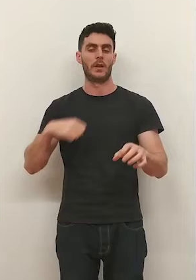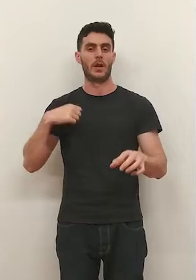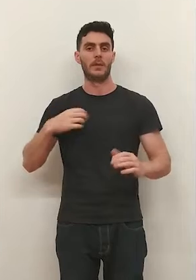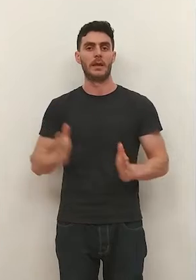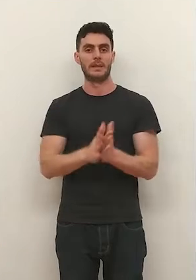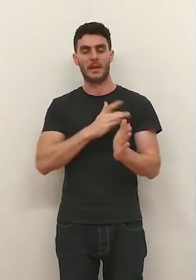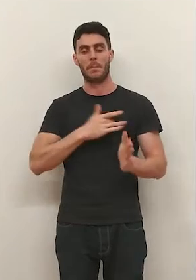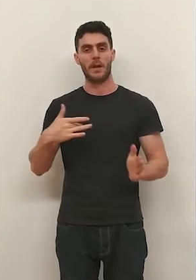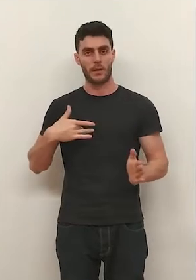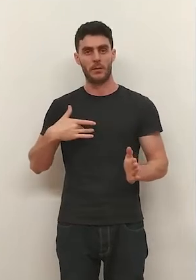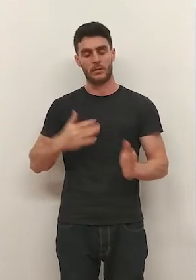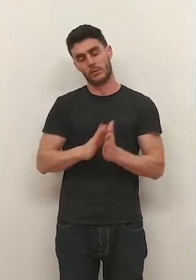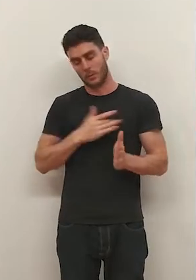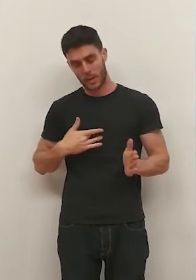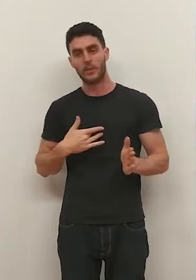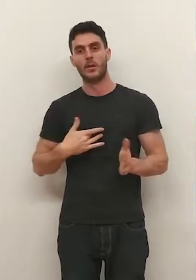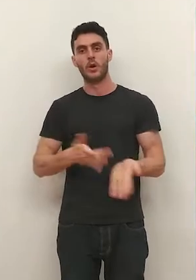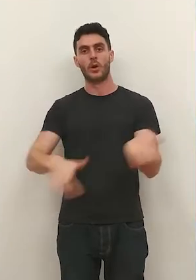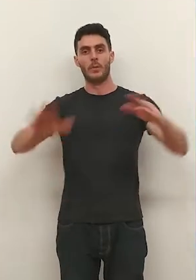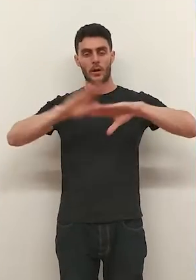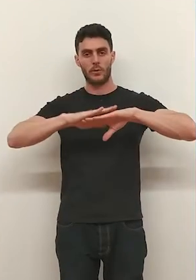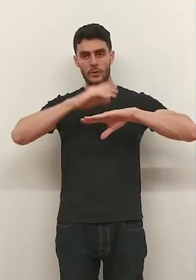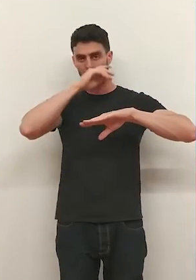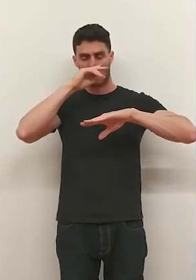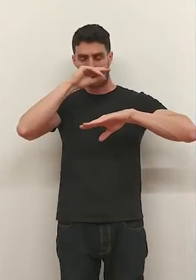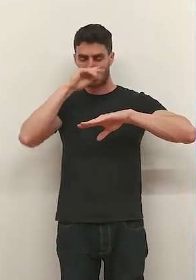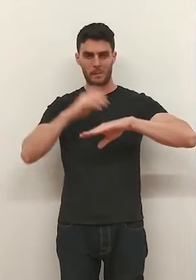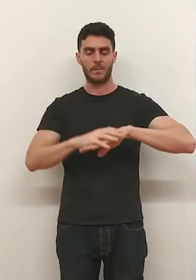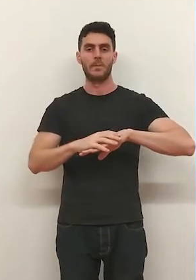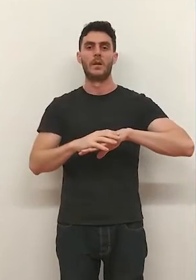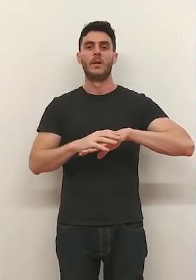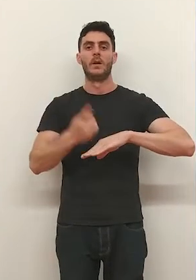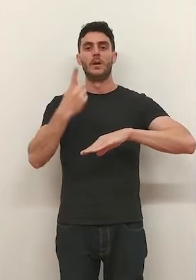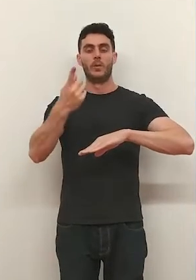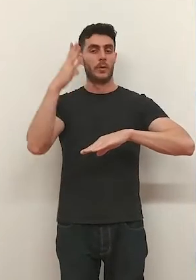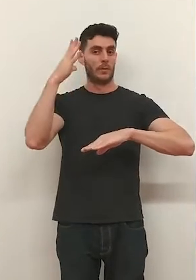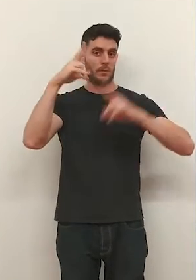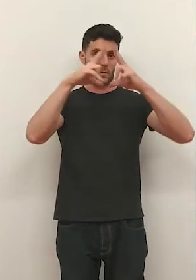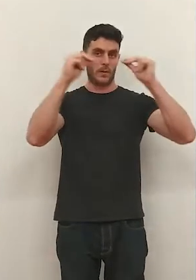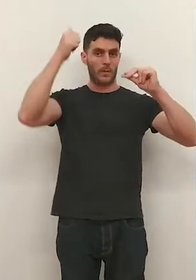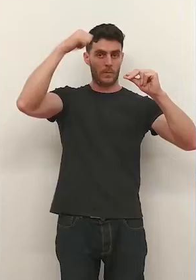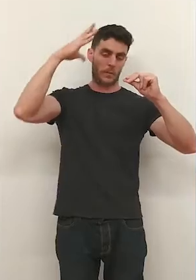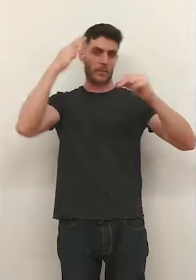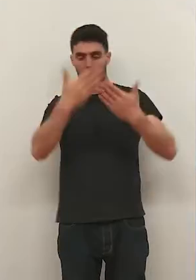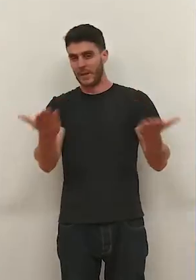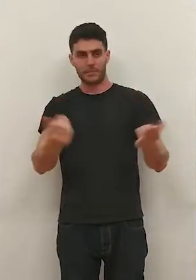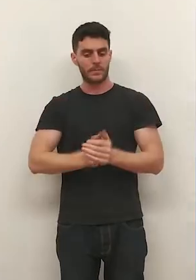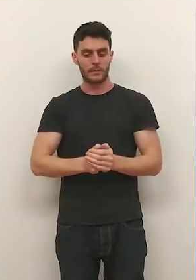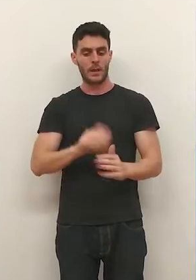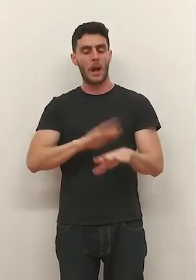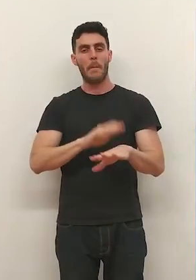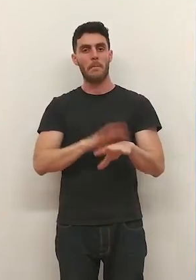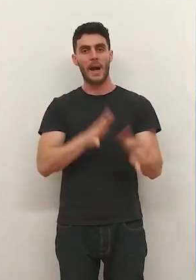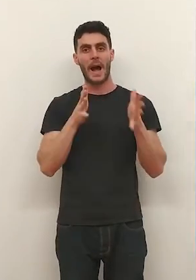San Pedro, por la noche se queda un enfermero o una enfermera